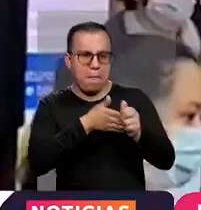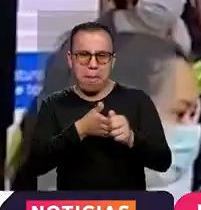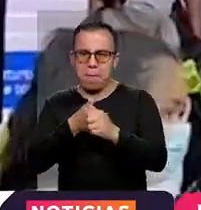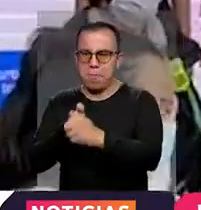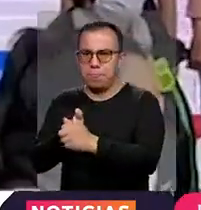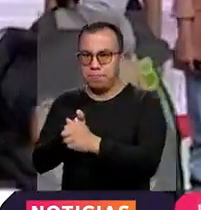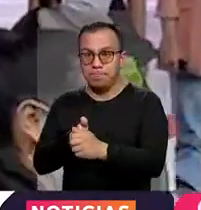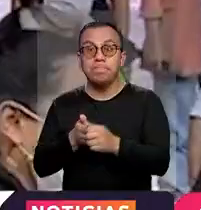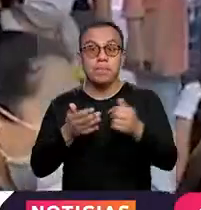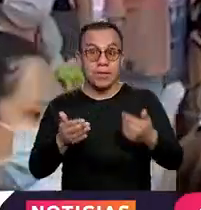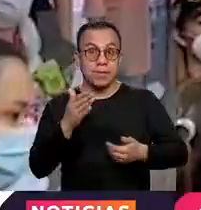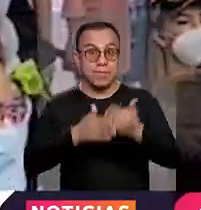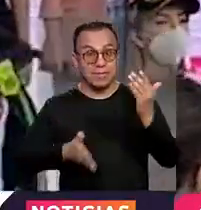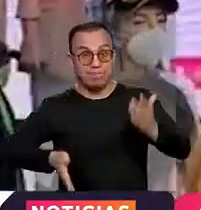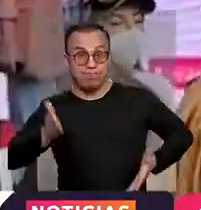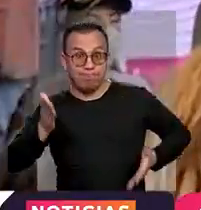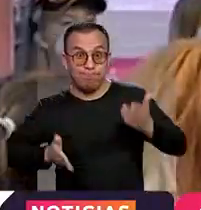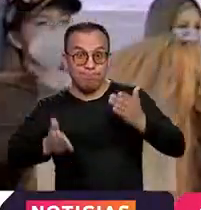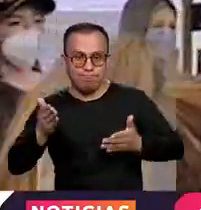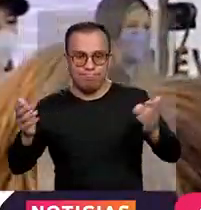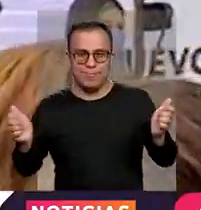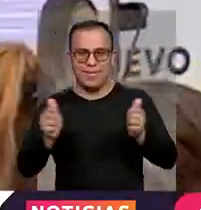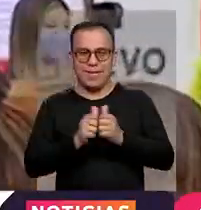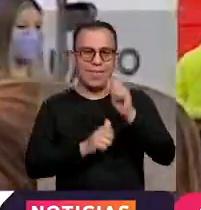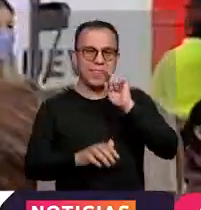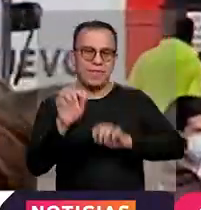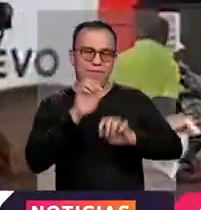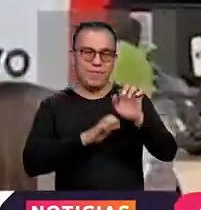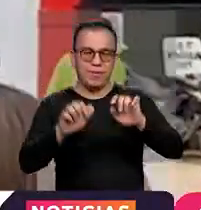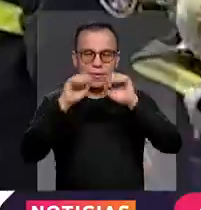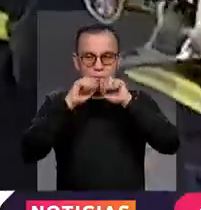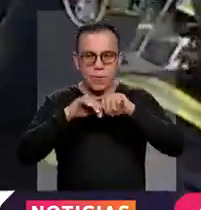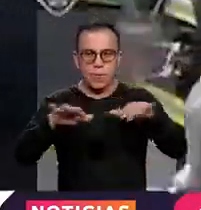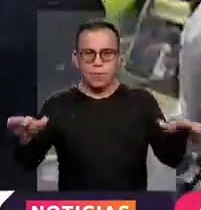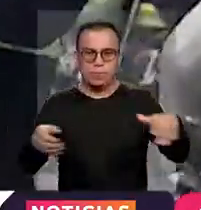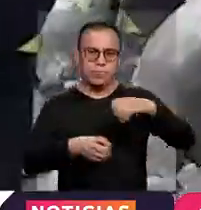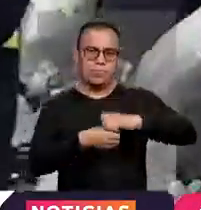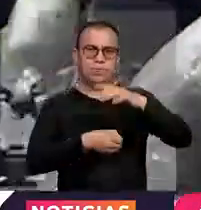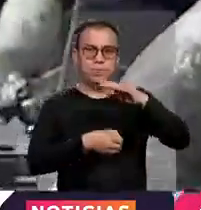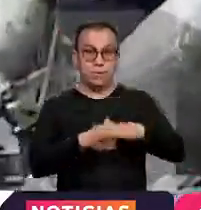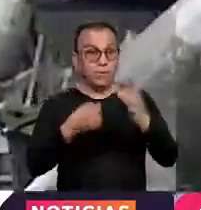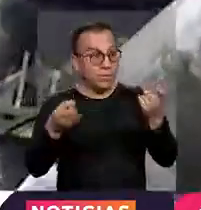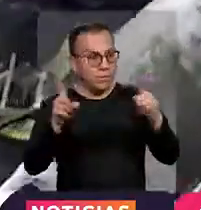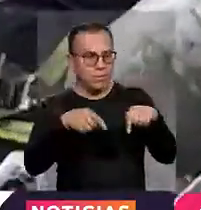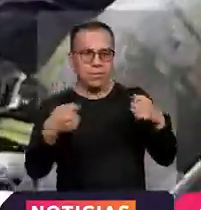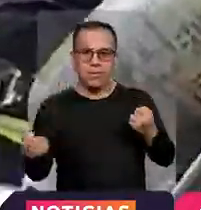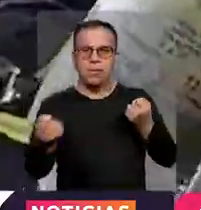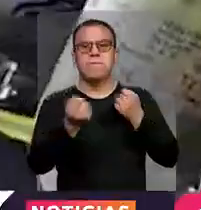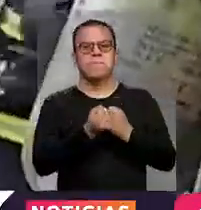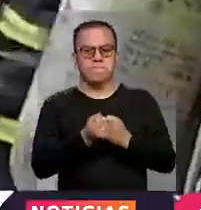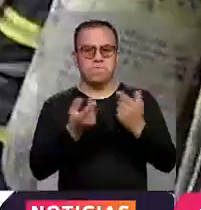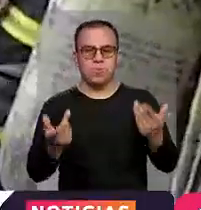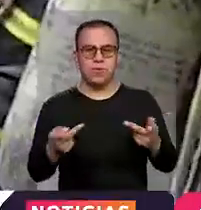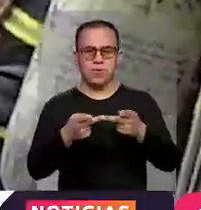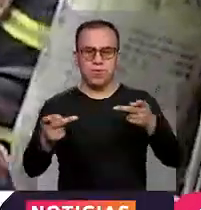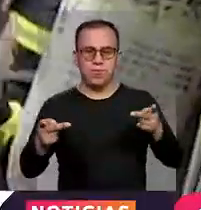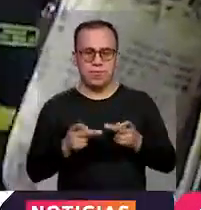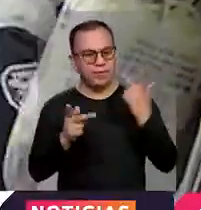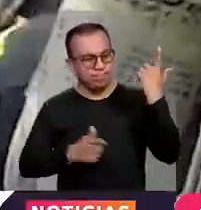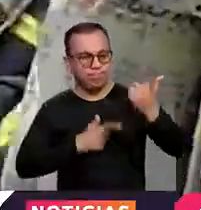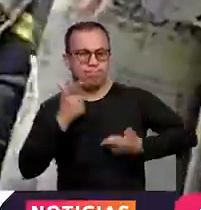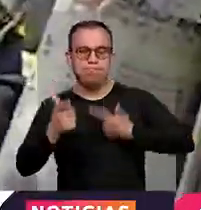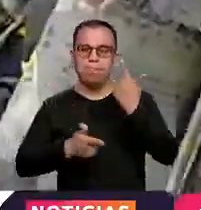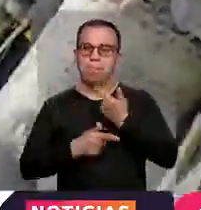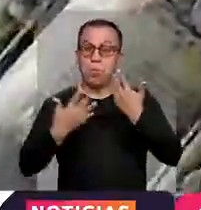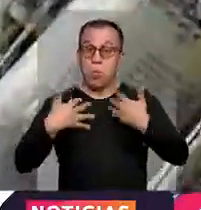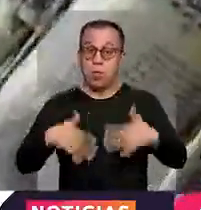atención. La carrera contó con la participación de la Defensoría del Espacio Público Distrital, quienes también apoyaron y tomaron la posta para luchar contra